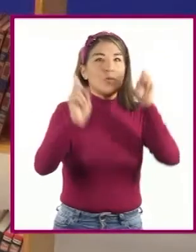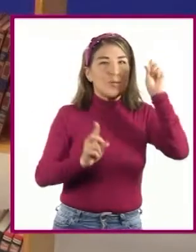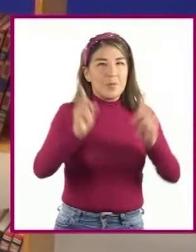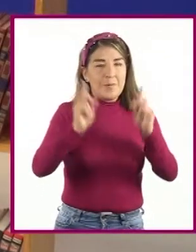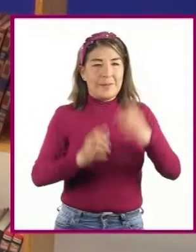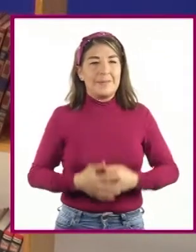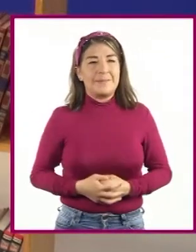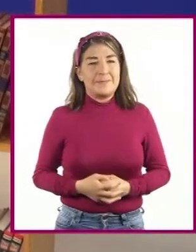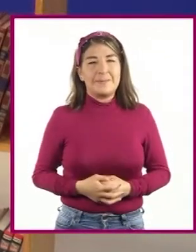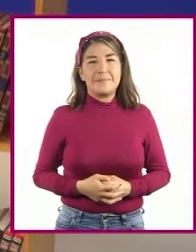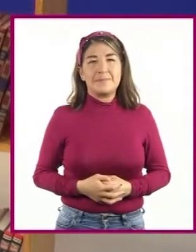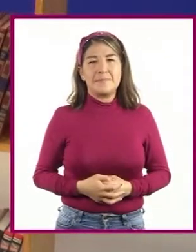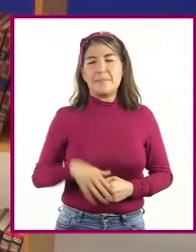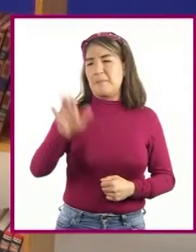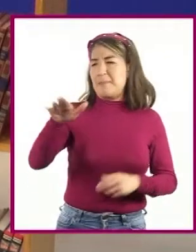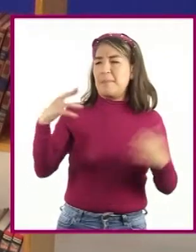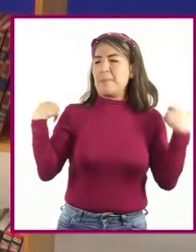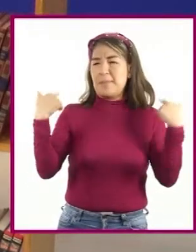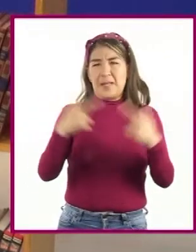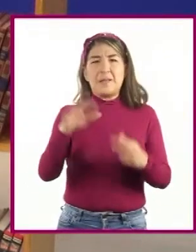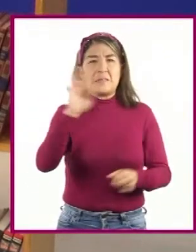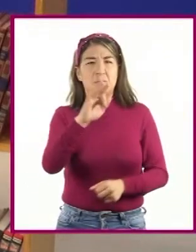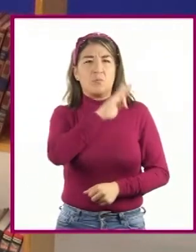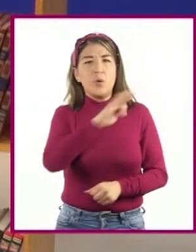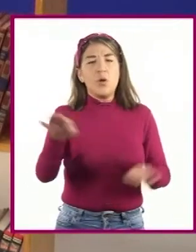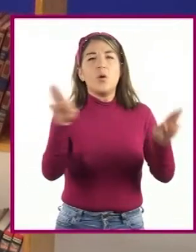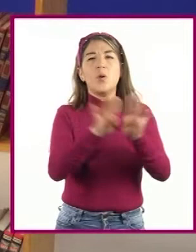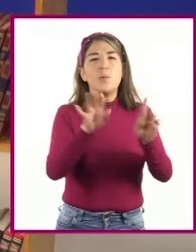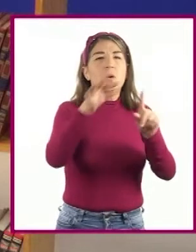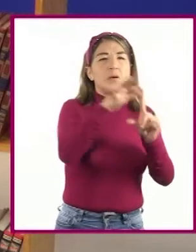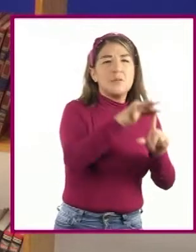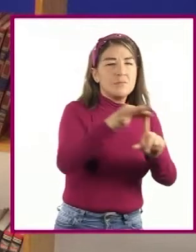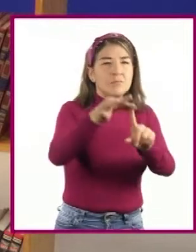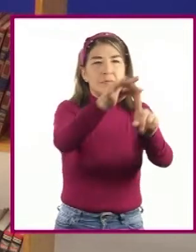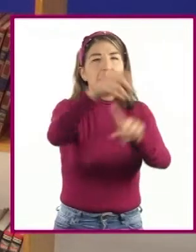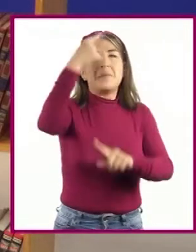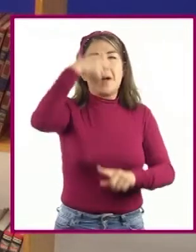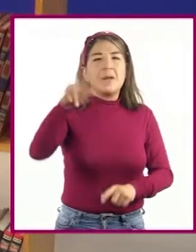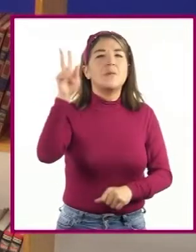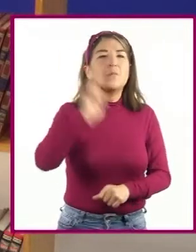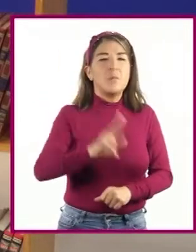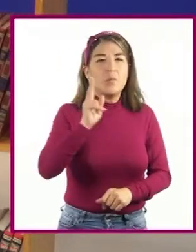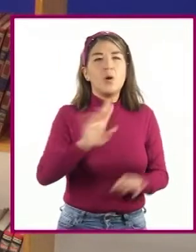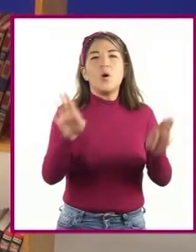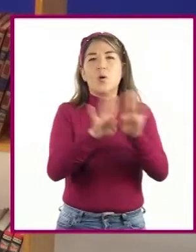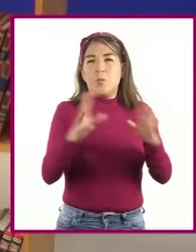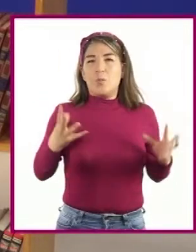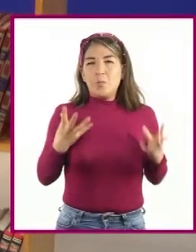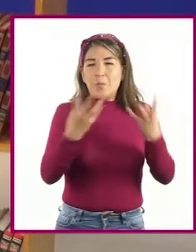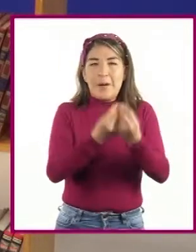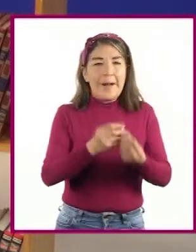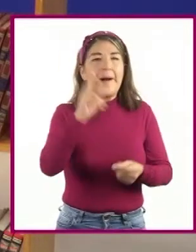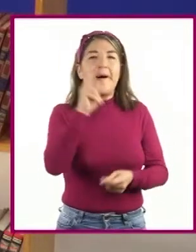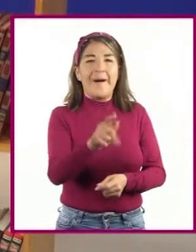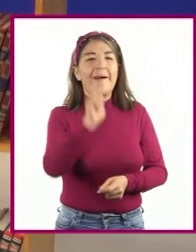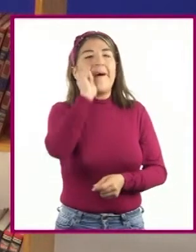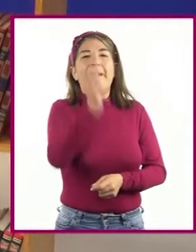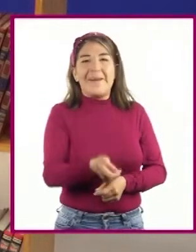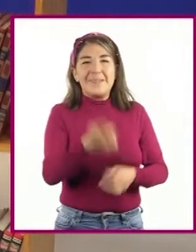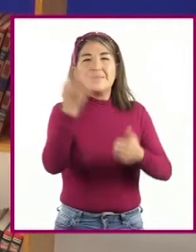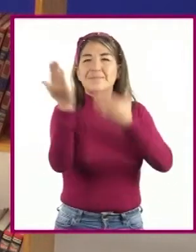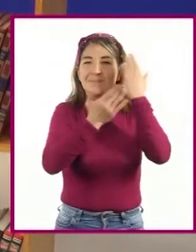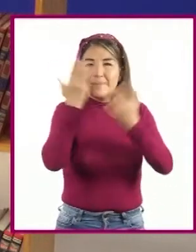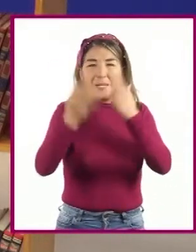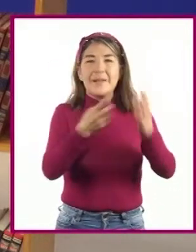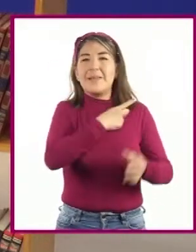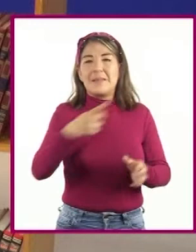Maestro Jackie, ¿es posible que nos vayas guiando un experimento para que juntos vayamos analizando qué